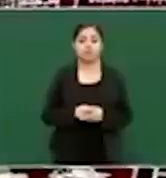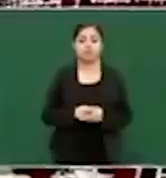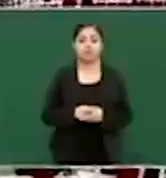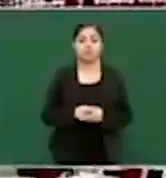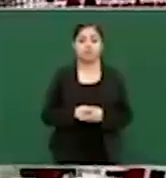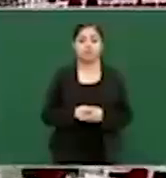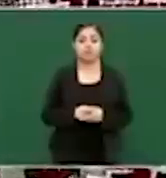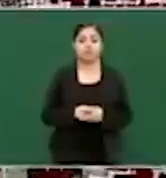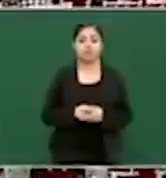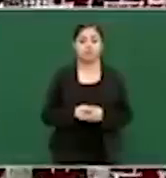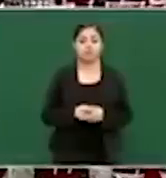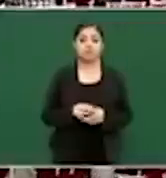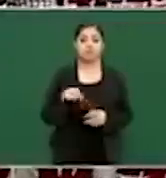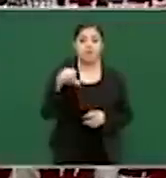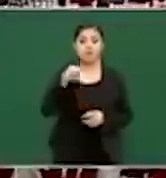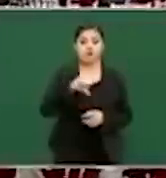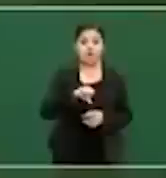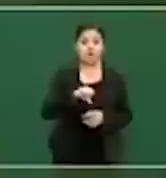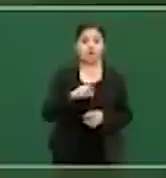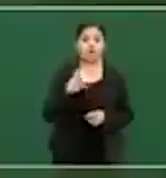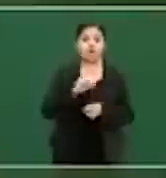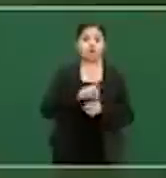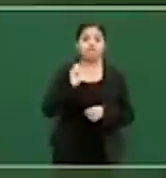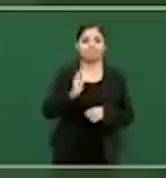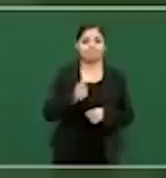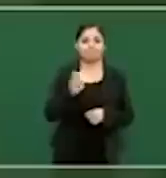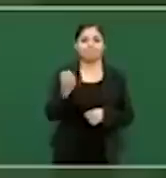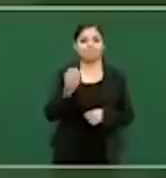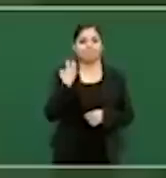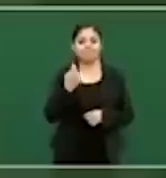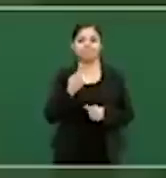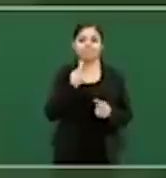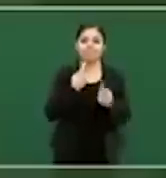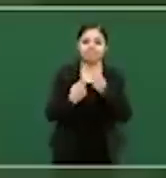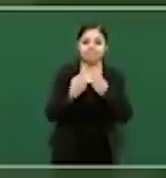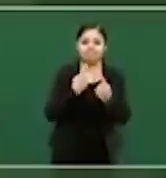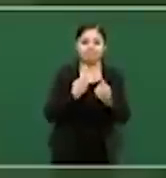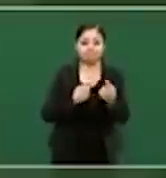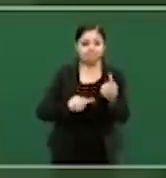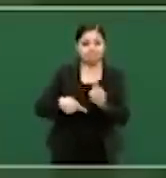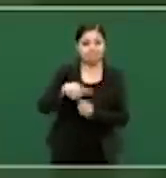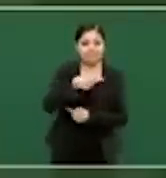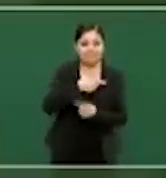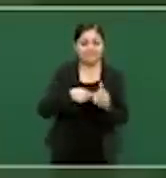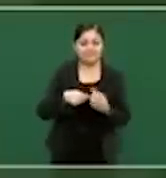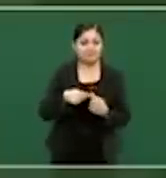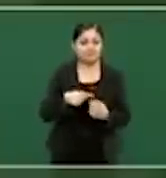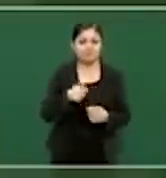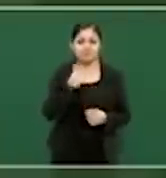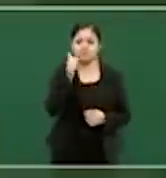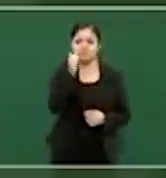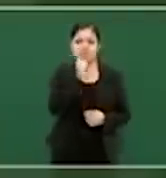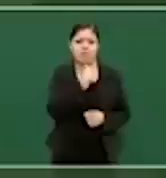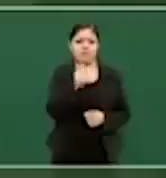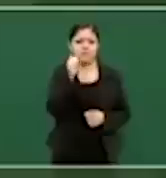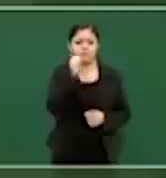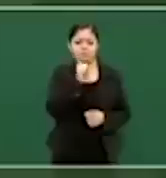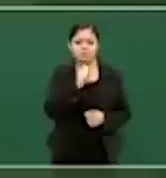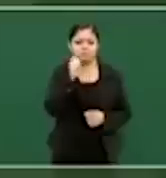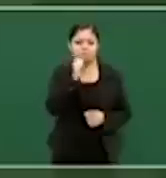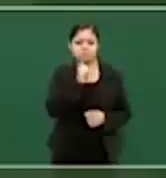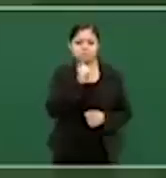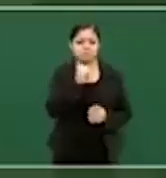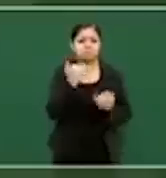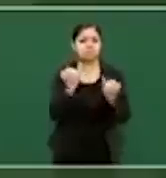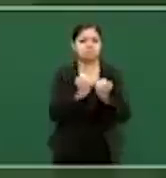esta rueda de prensa, este diálogo circular, como se hace en